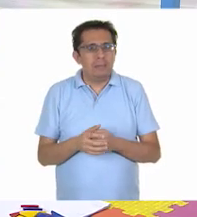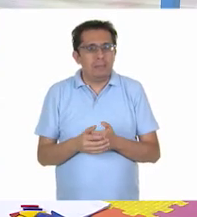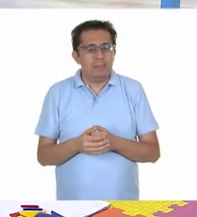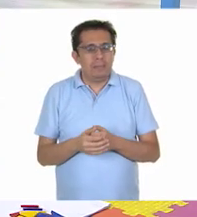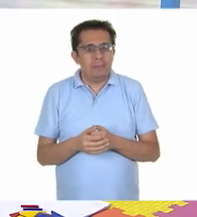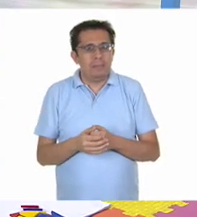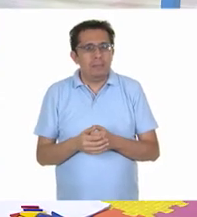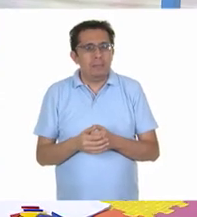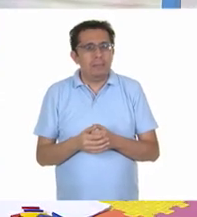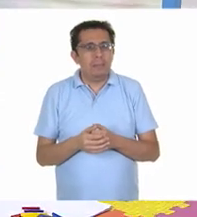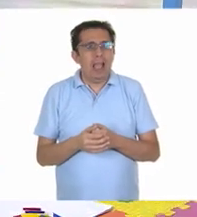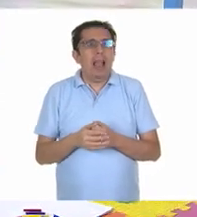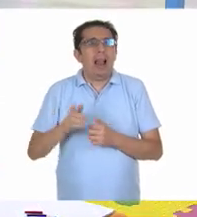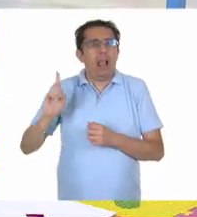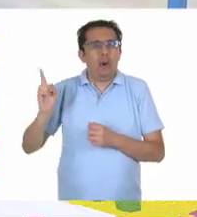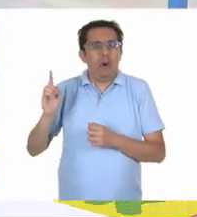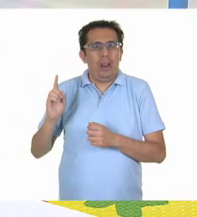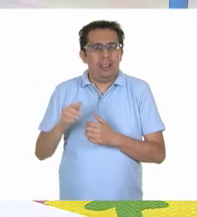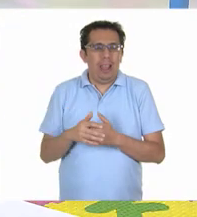Ah.